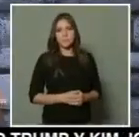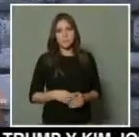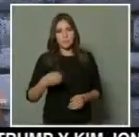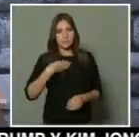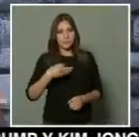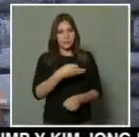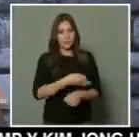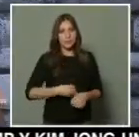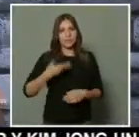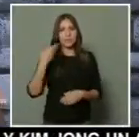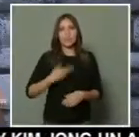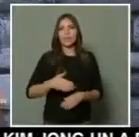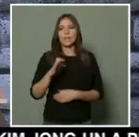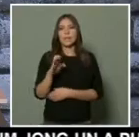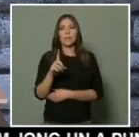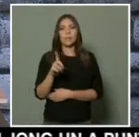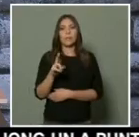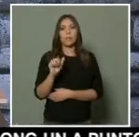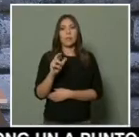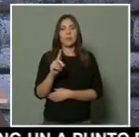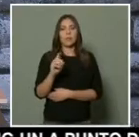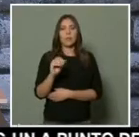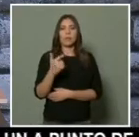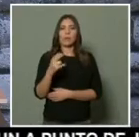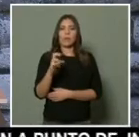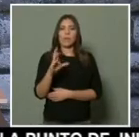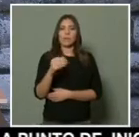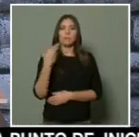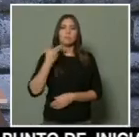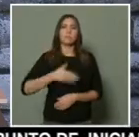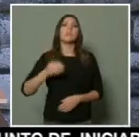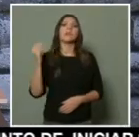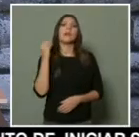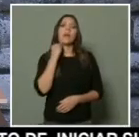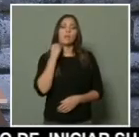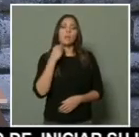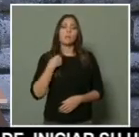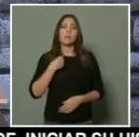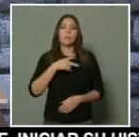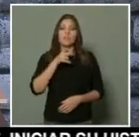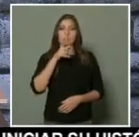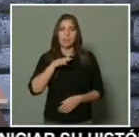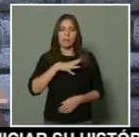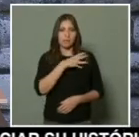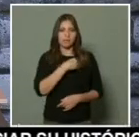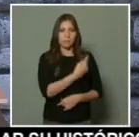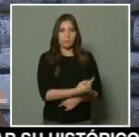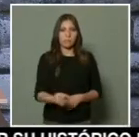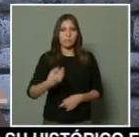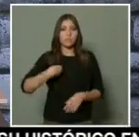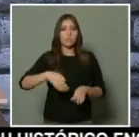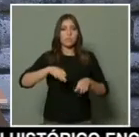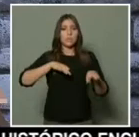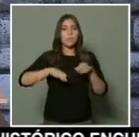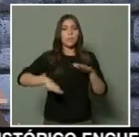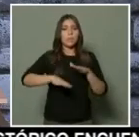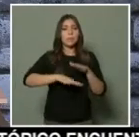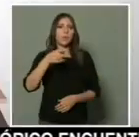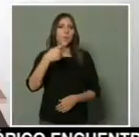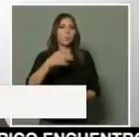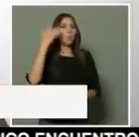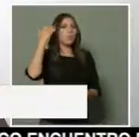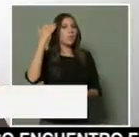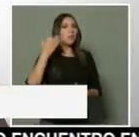Greco Gutiérrez Méndez, del Partido Verde Ecologista de México, aseguró que se tienen que crear nuevos pozos de agua en la capital, así como reubicar los que ya